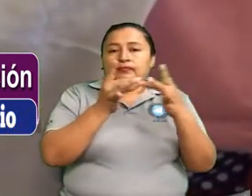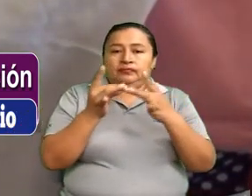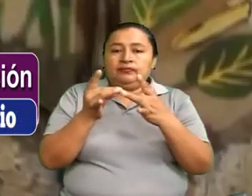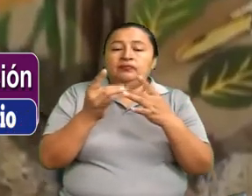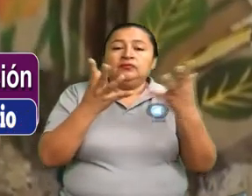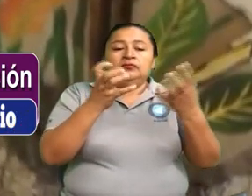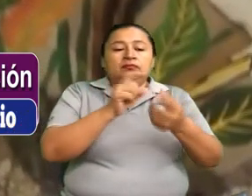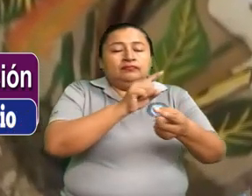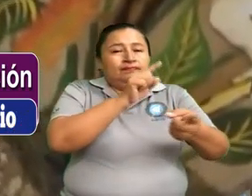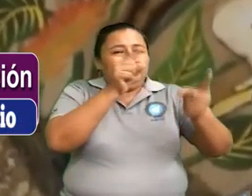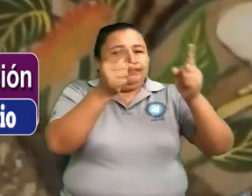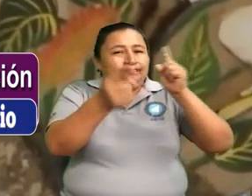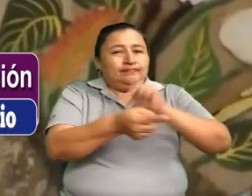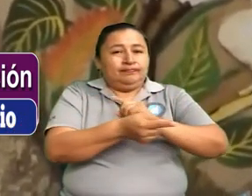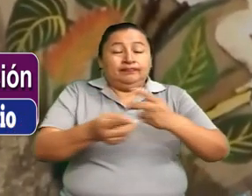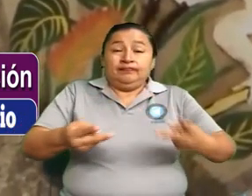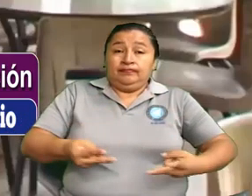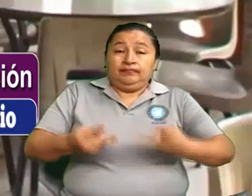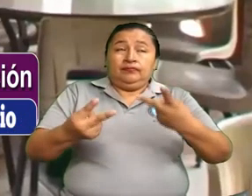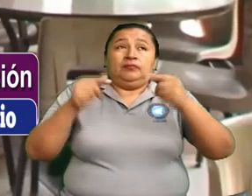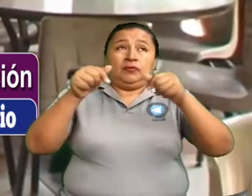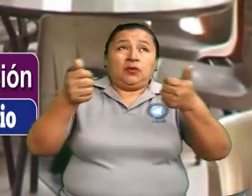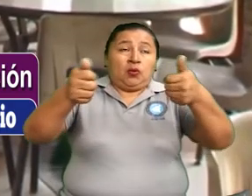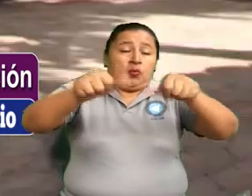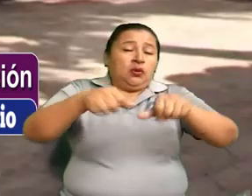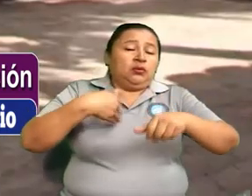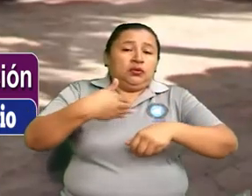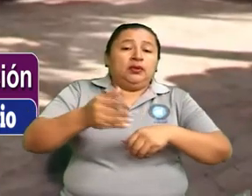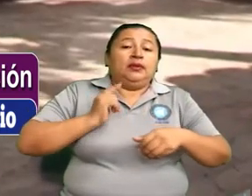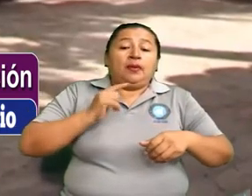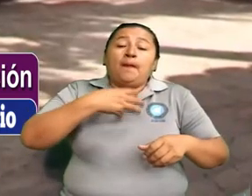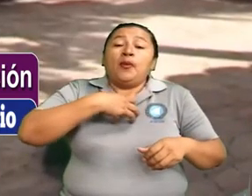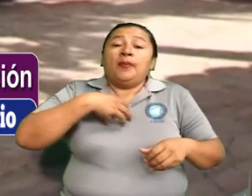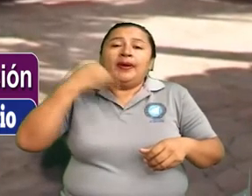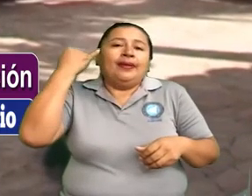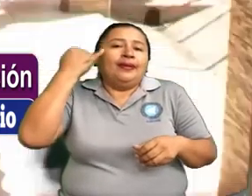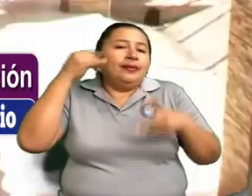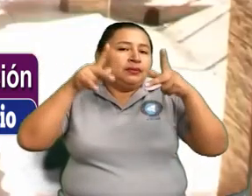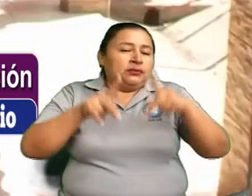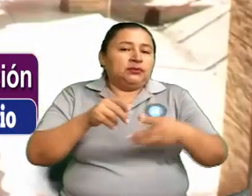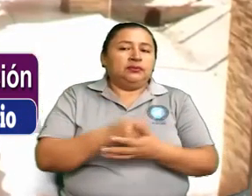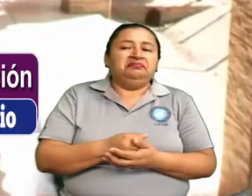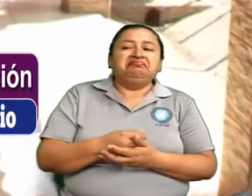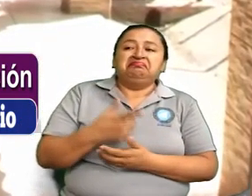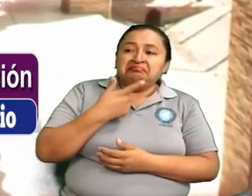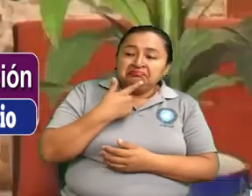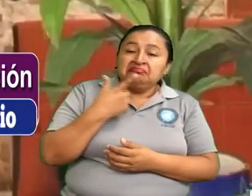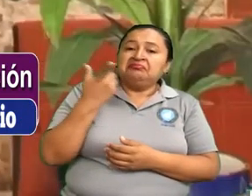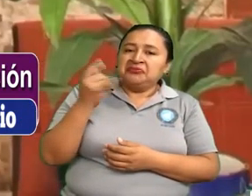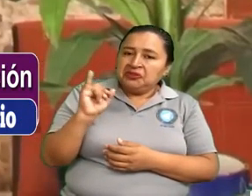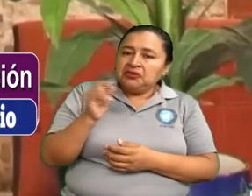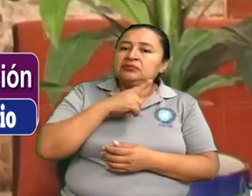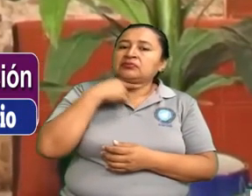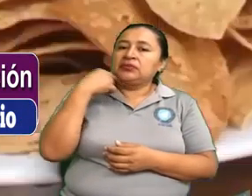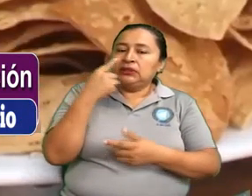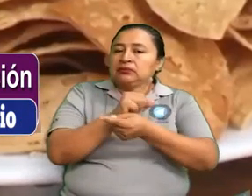transformarles la vida basándonos en el talento que ya tienen. y que sin duda alguna son transformaciones